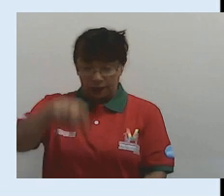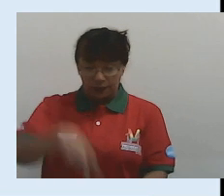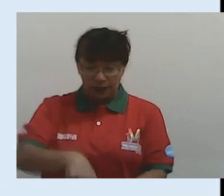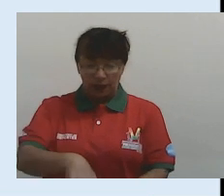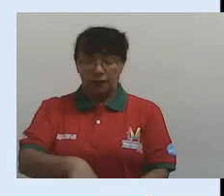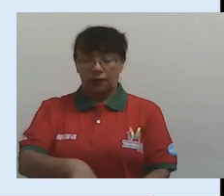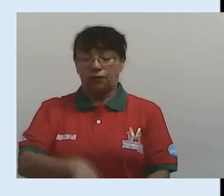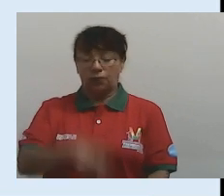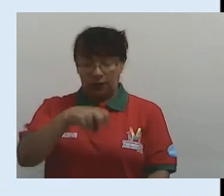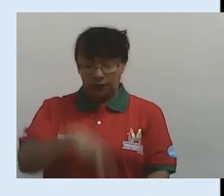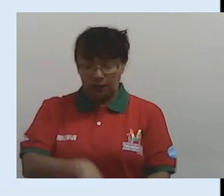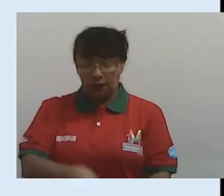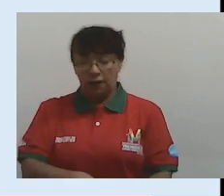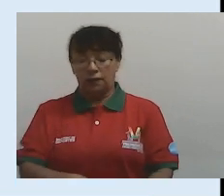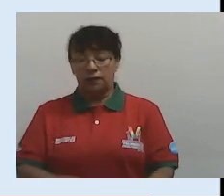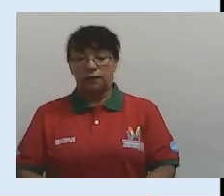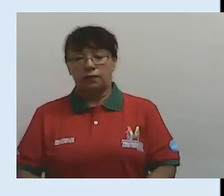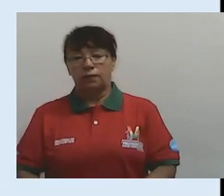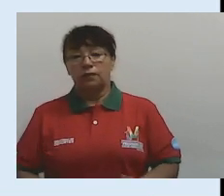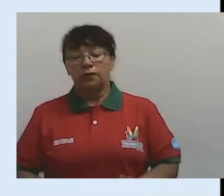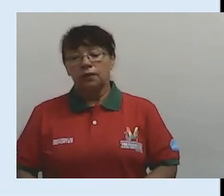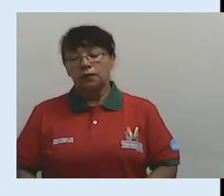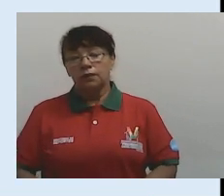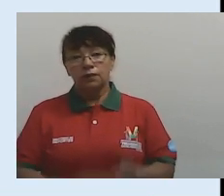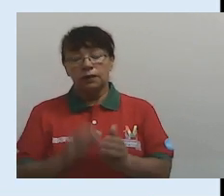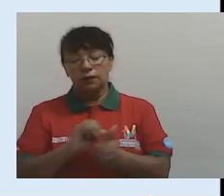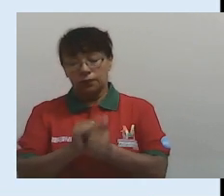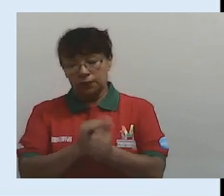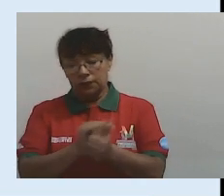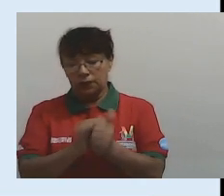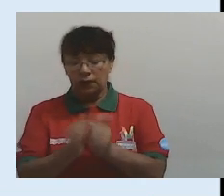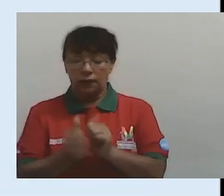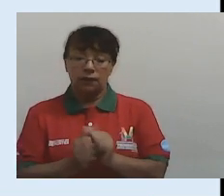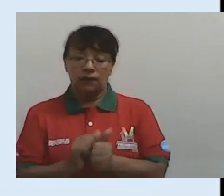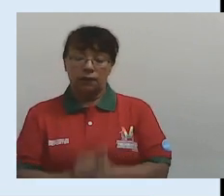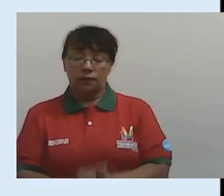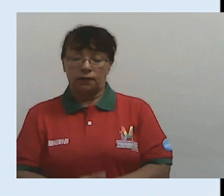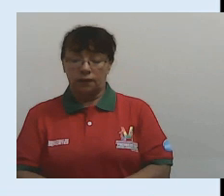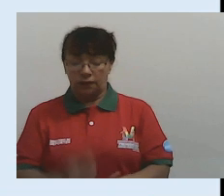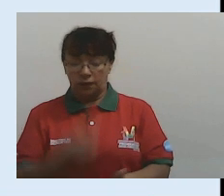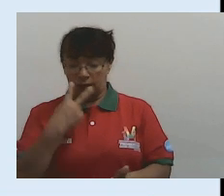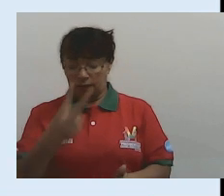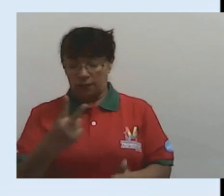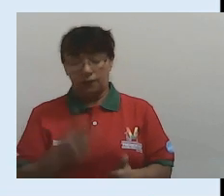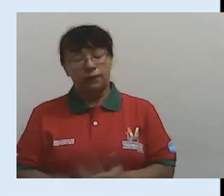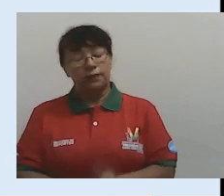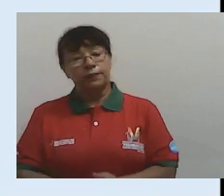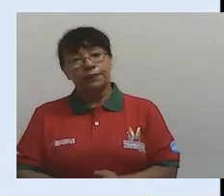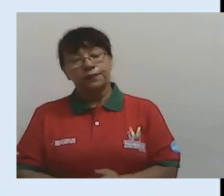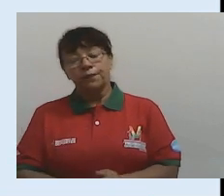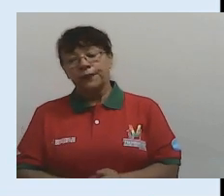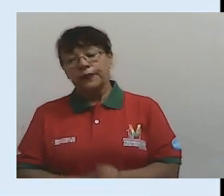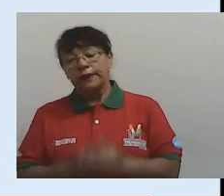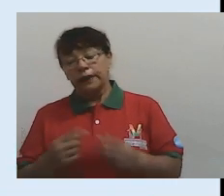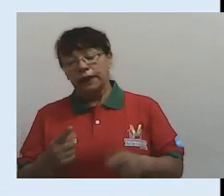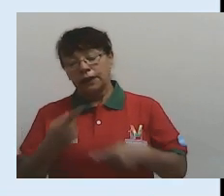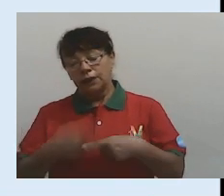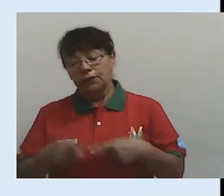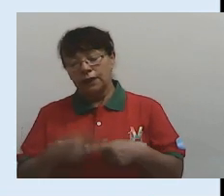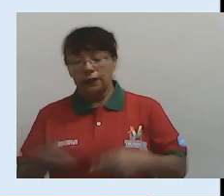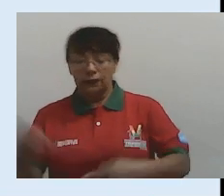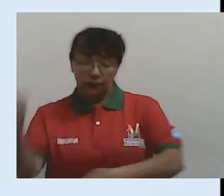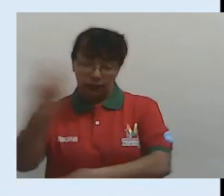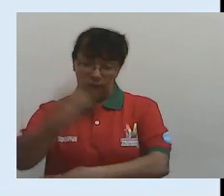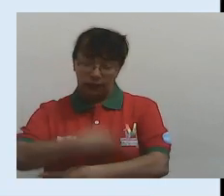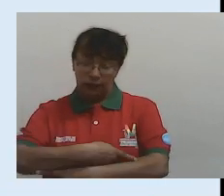compite 5 pruebas un día y 5 otro. Entonces no es racional hacerlos competir en un día. Vuelvo a